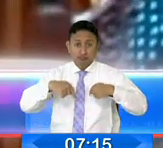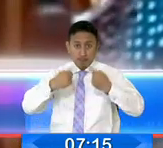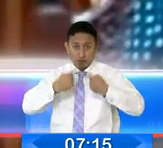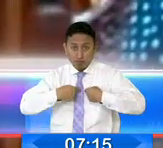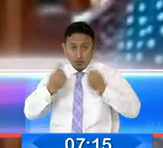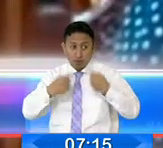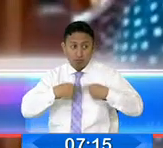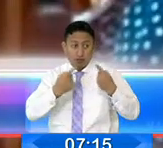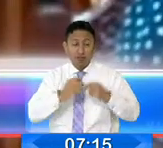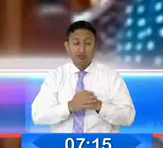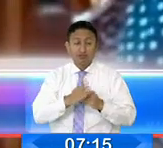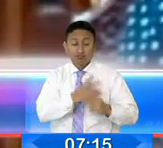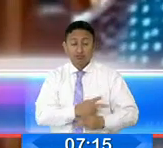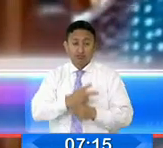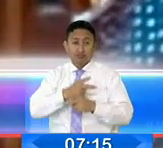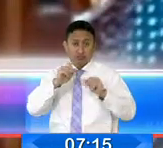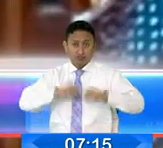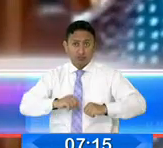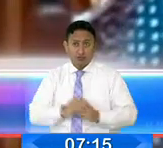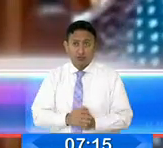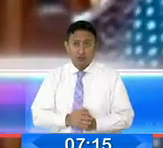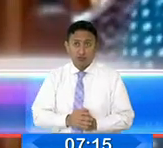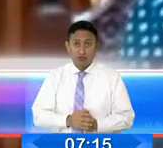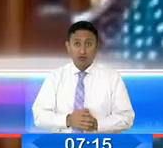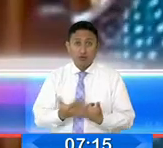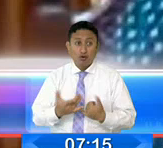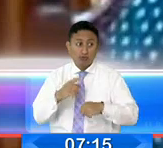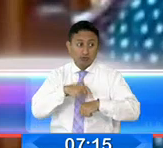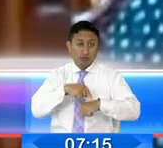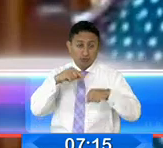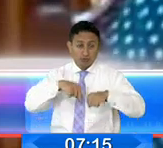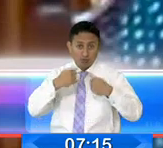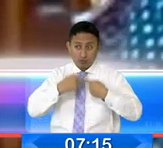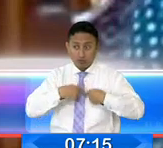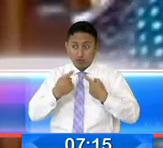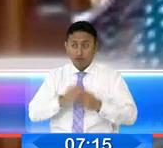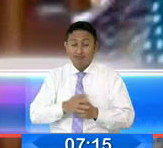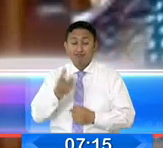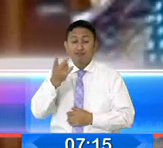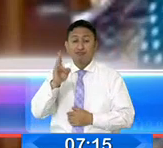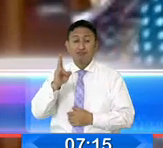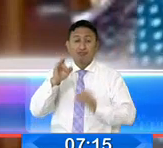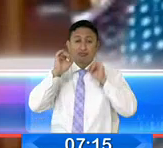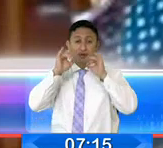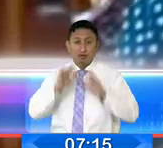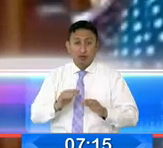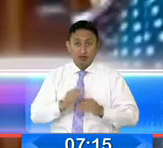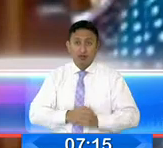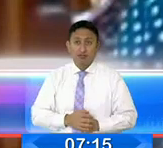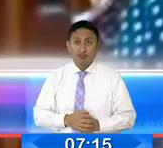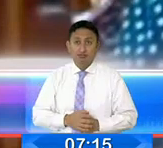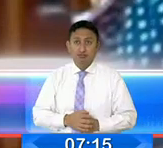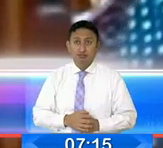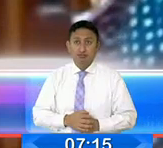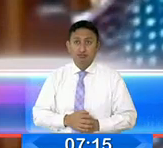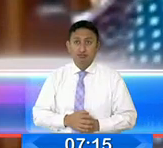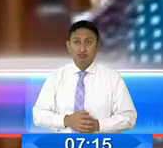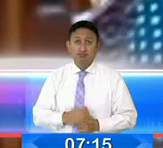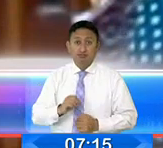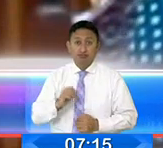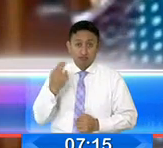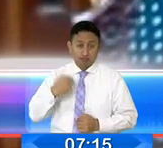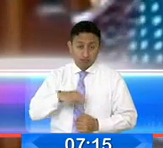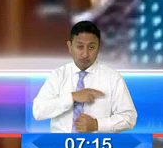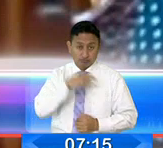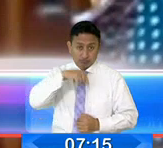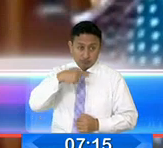el Pleno del Consejo Nacional Electoral. Todavía estamos activos, la convocatoria se hace para el 17 de septiembre y nosotros estamos